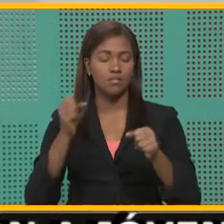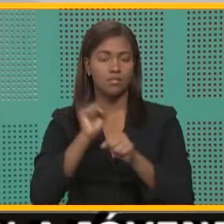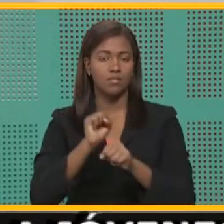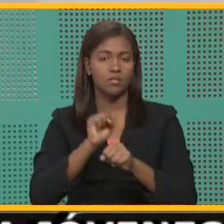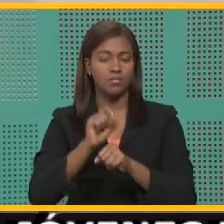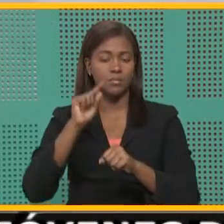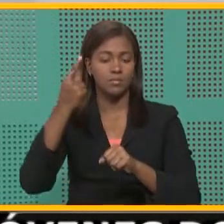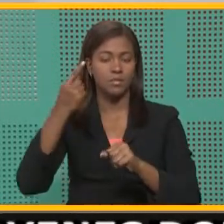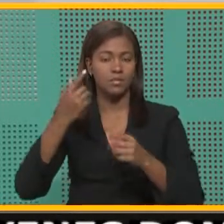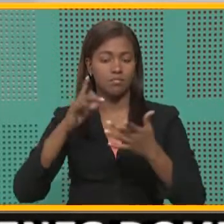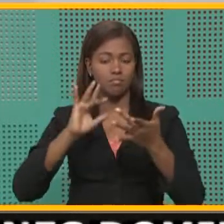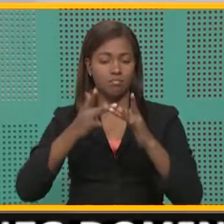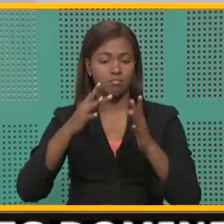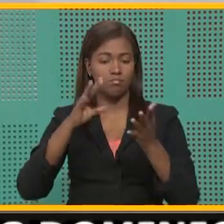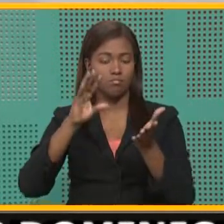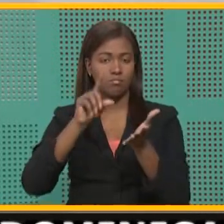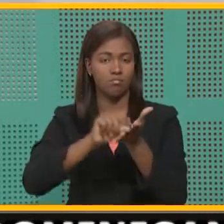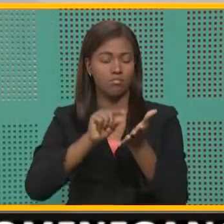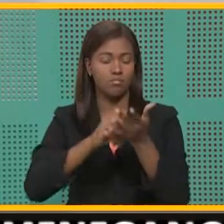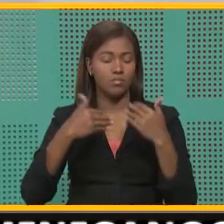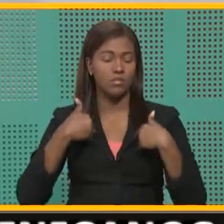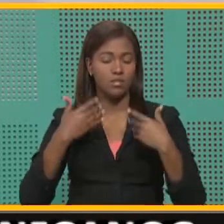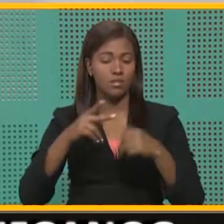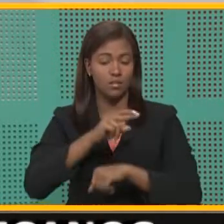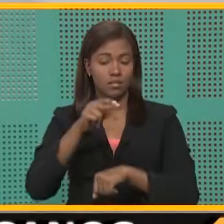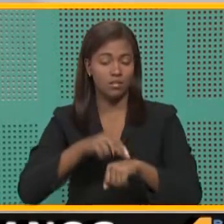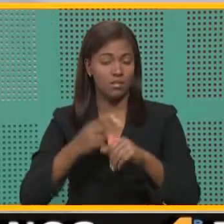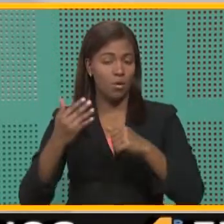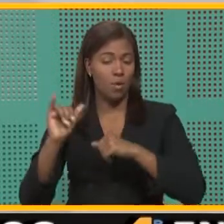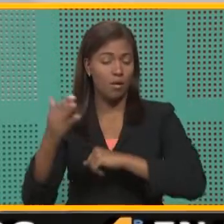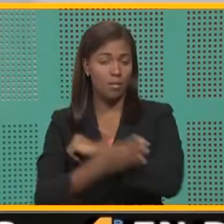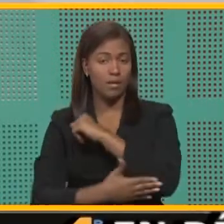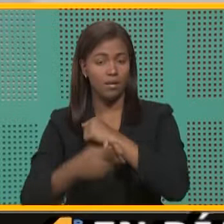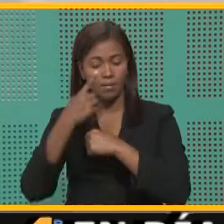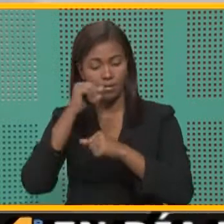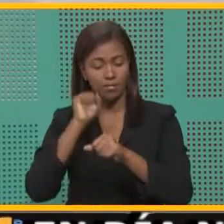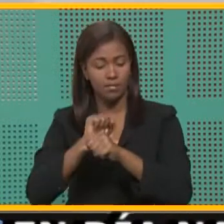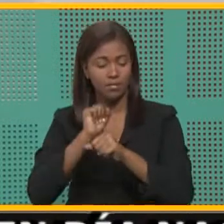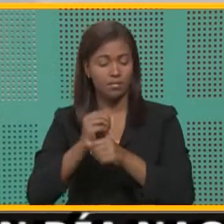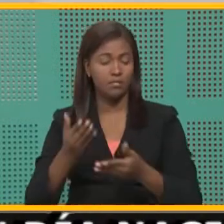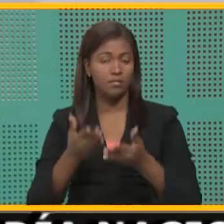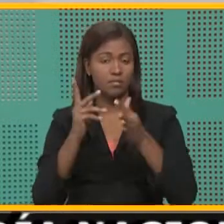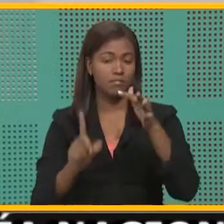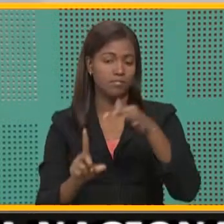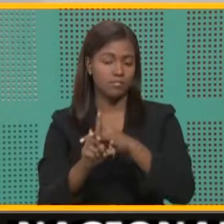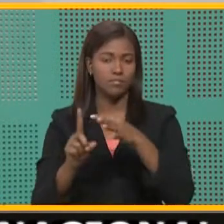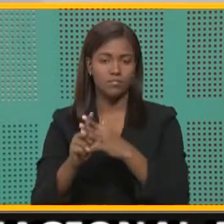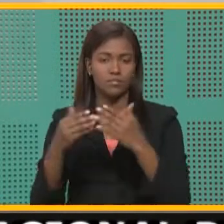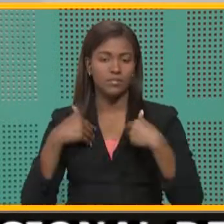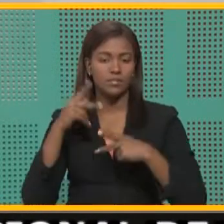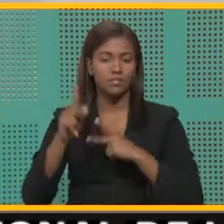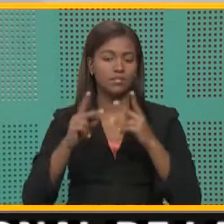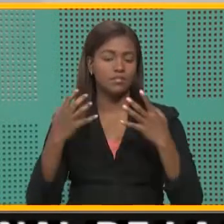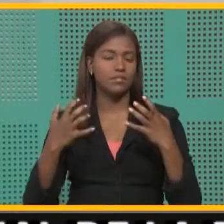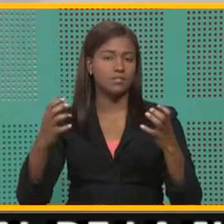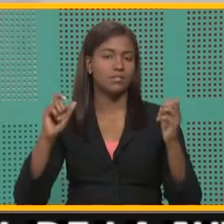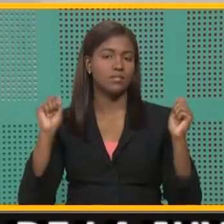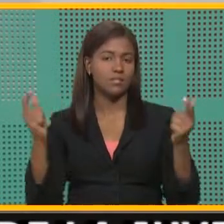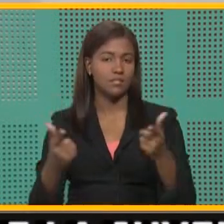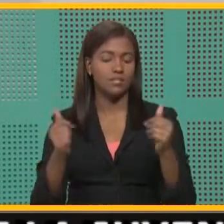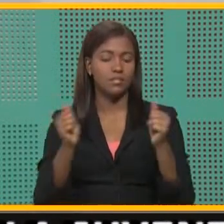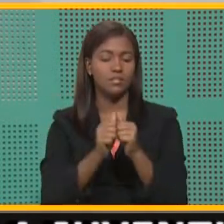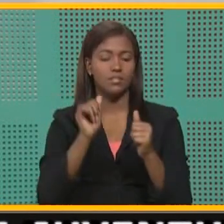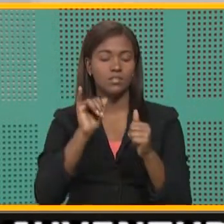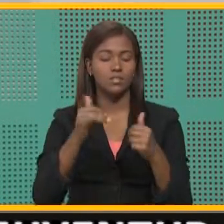primera plataforma digital en el país y en la región para impartir el curso de comando de incidentes al público en general. Con